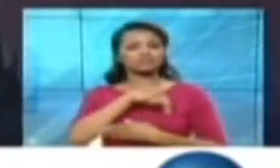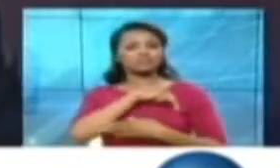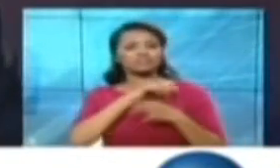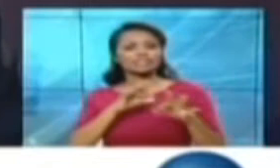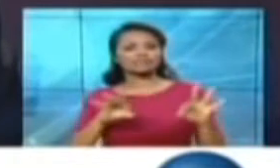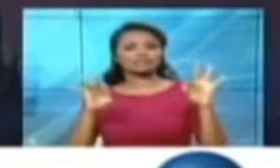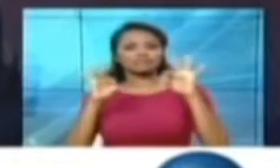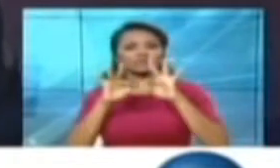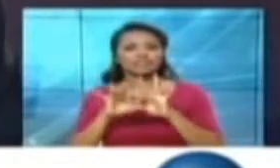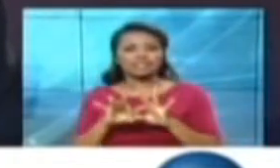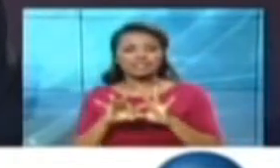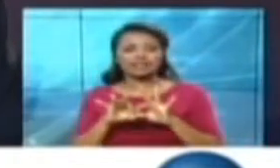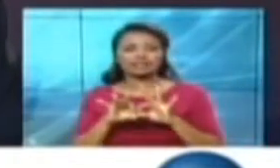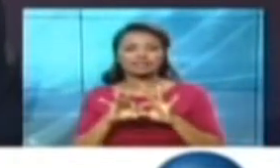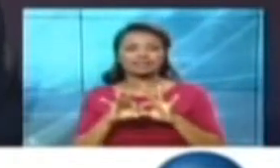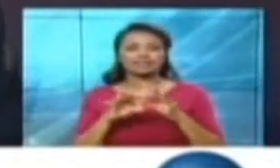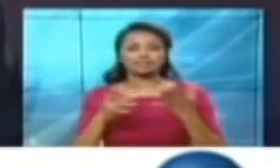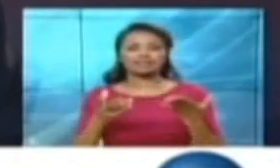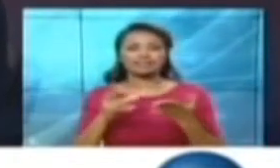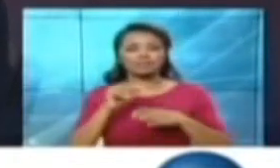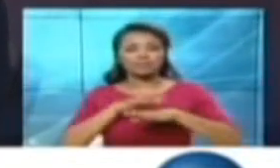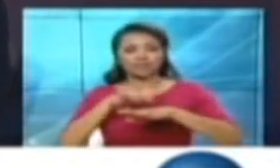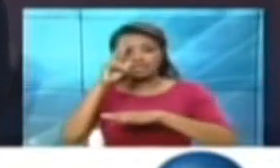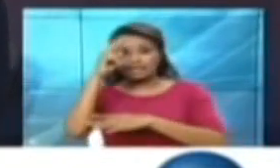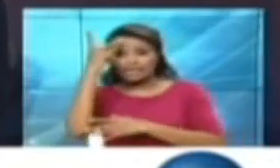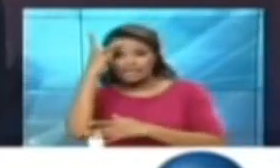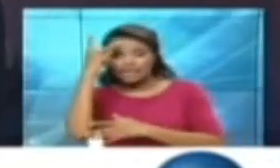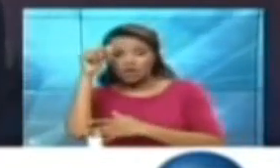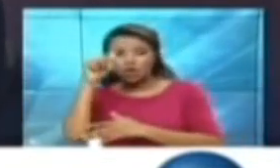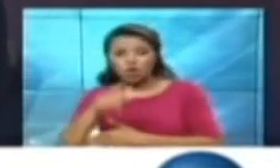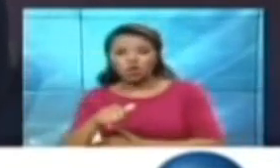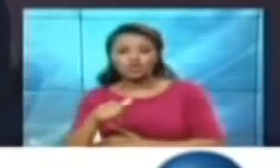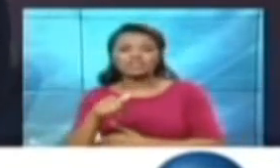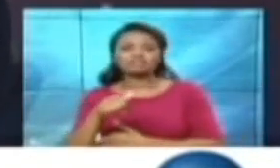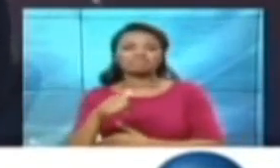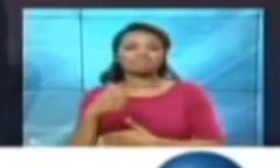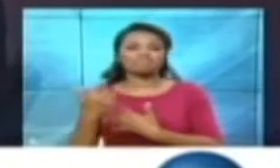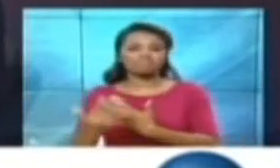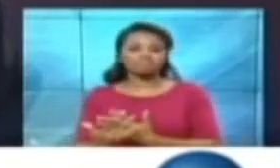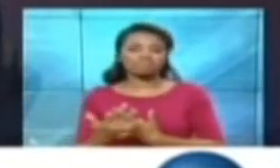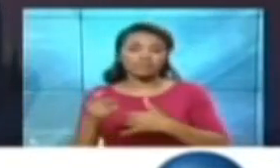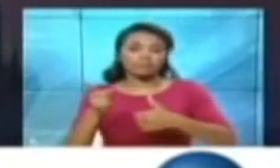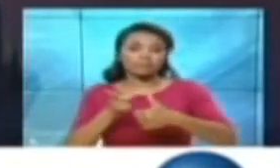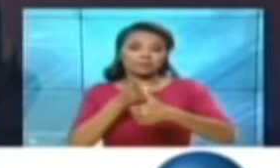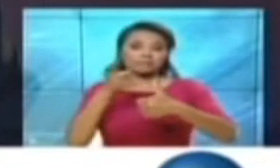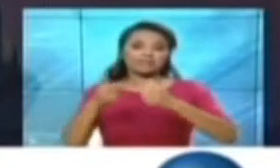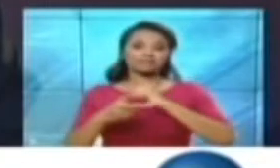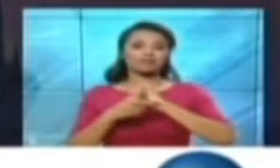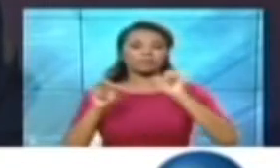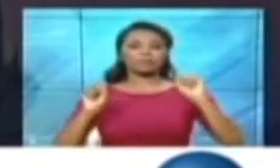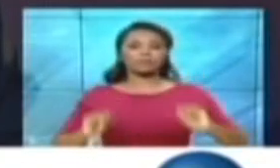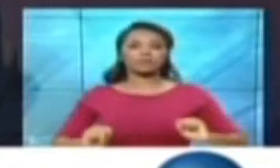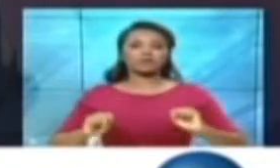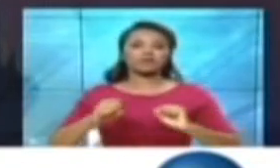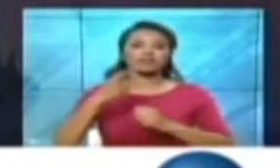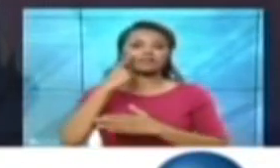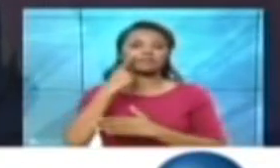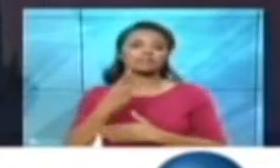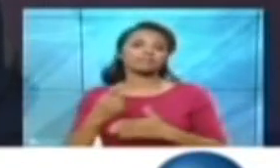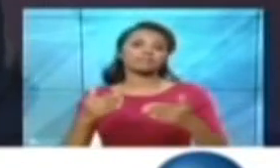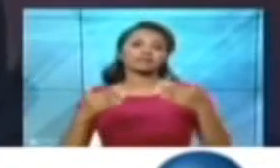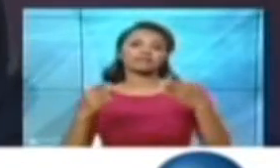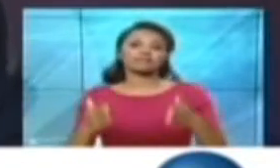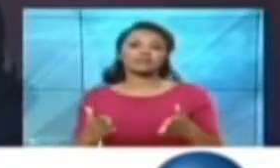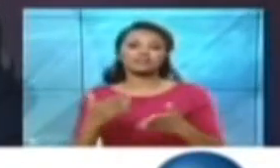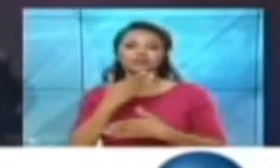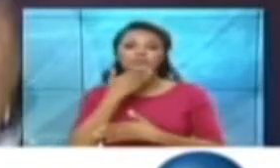una vez más hoy tenemos la esperanza de que por primera vez nuestro pueblo sea